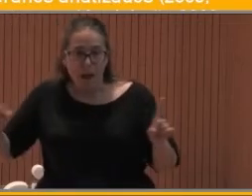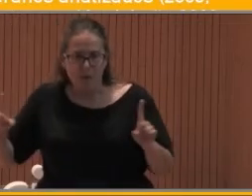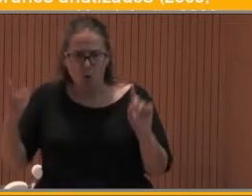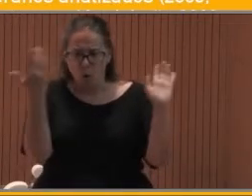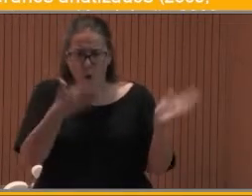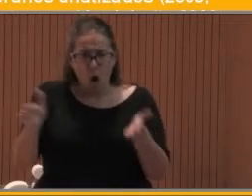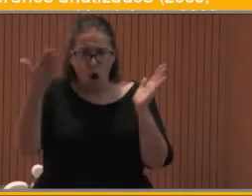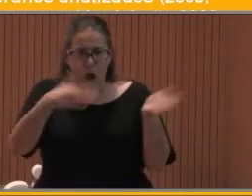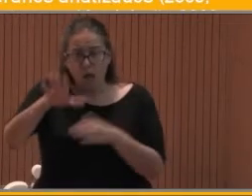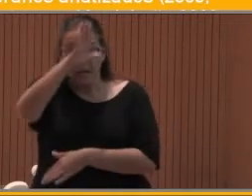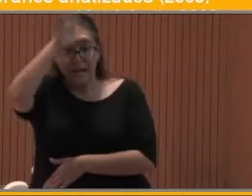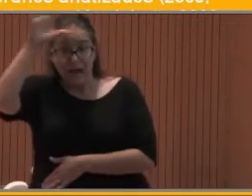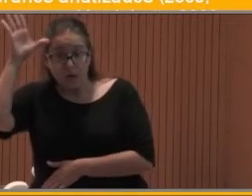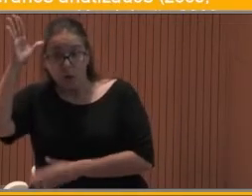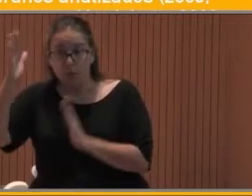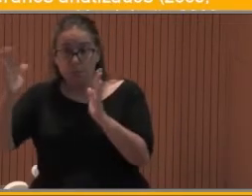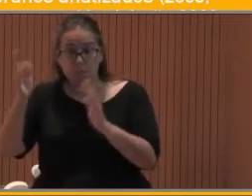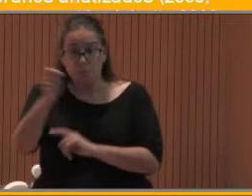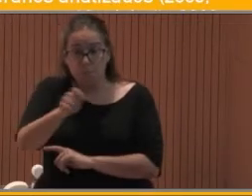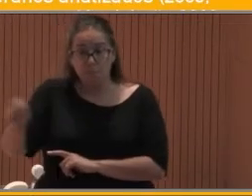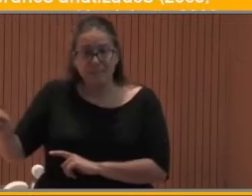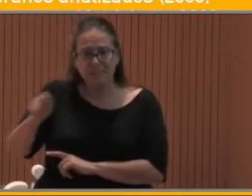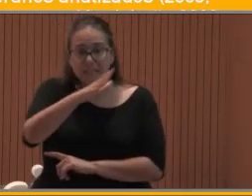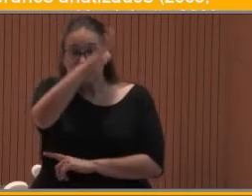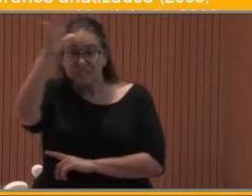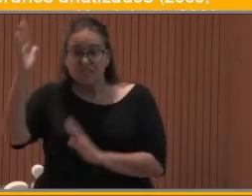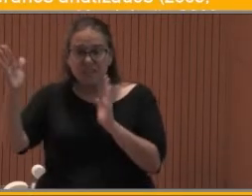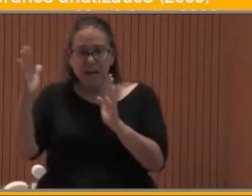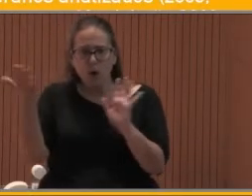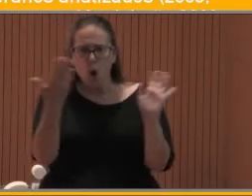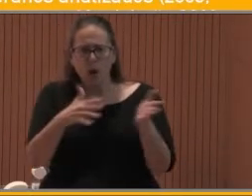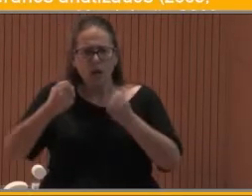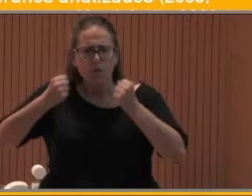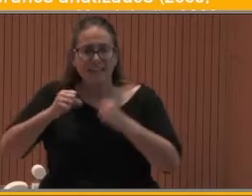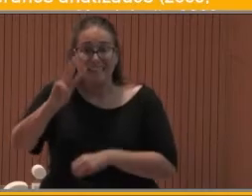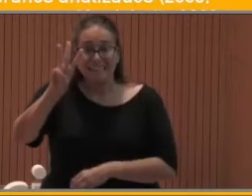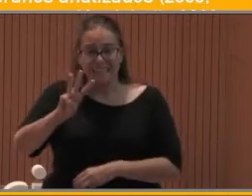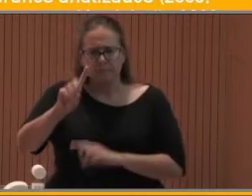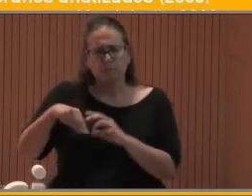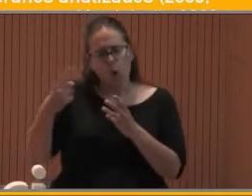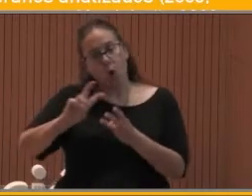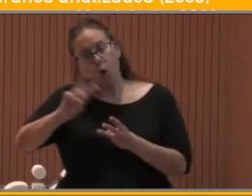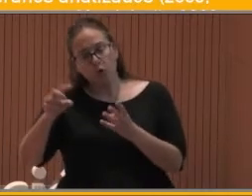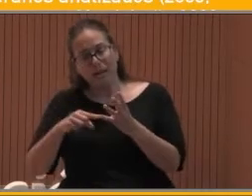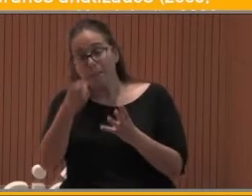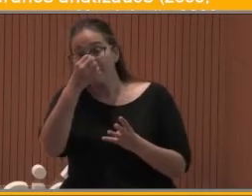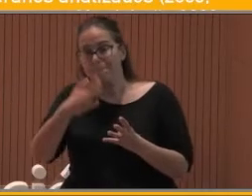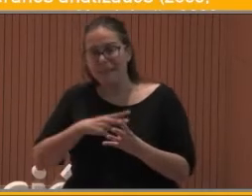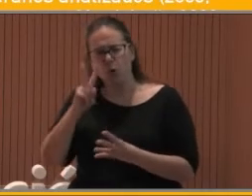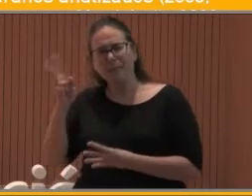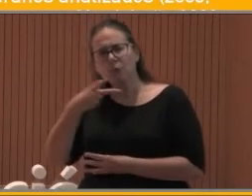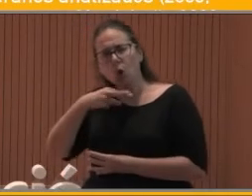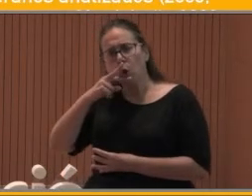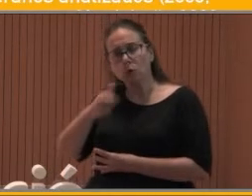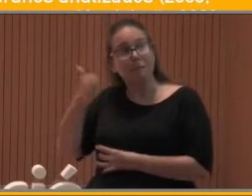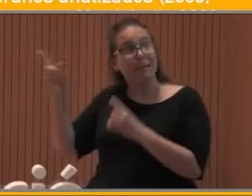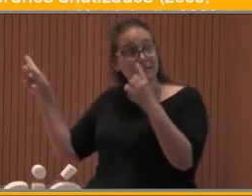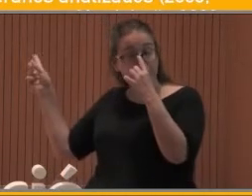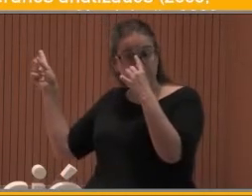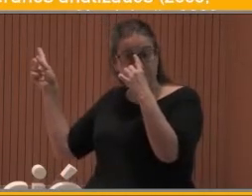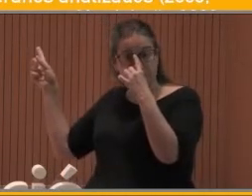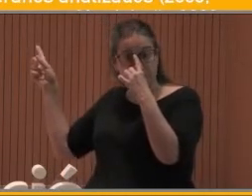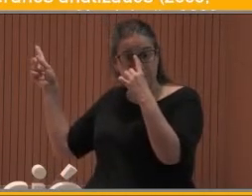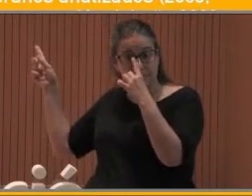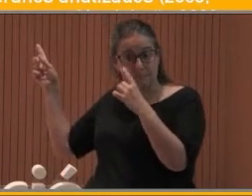calor. En los meses de verano, 3 grandes olas, pero hubo otra en mayo, que las veis ahí en las que son de color más rosa. Esas olas de